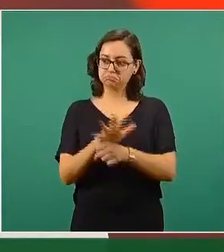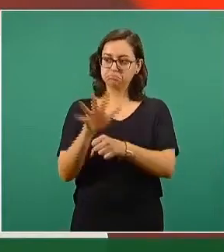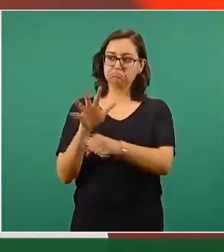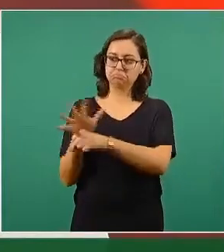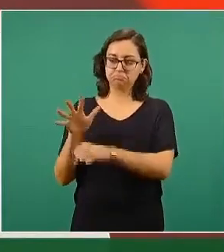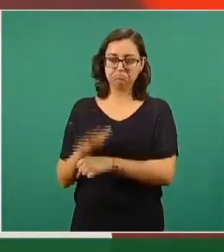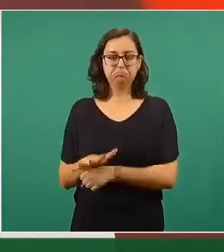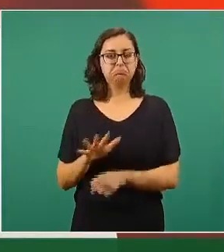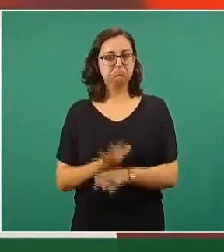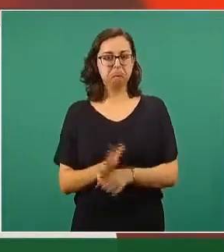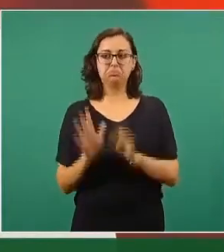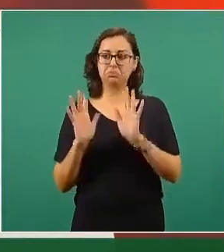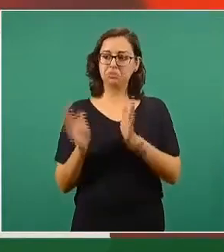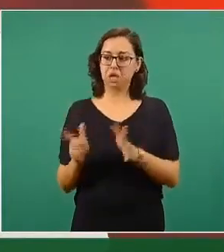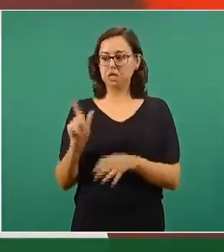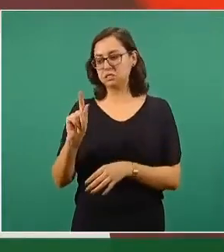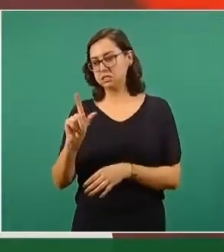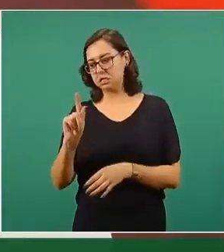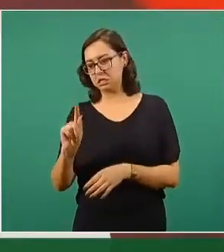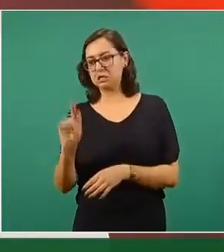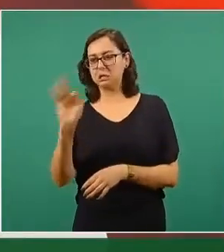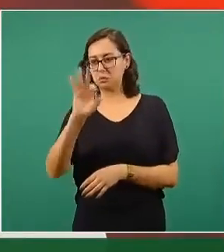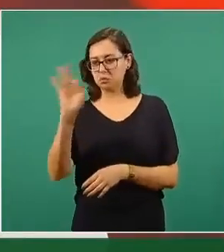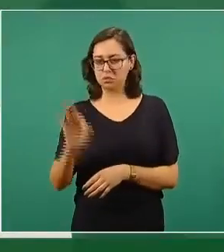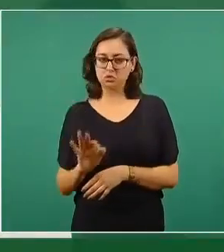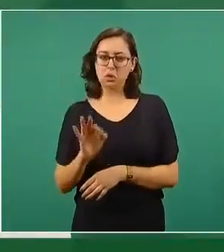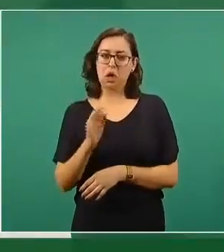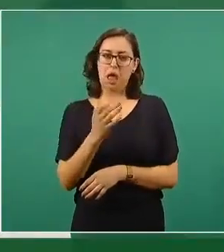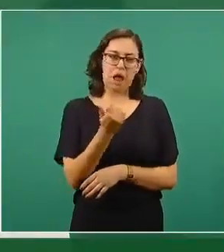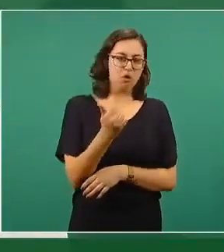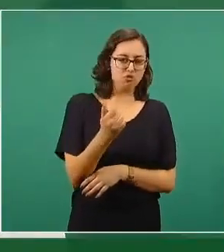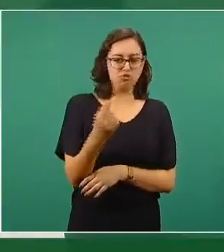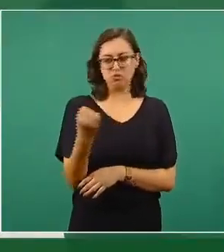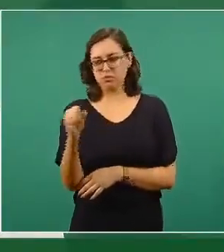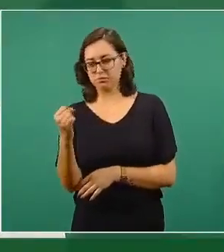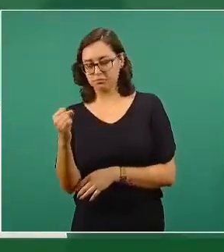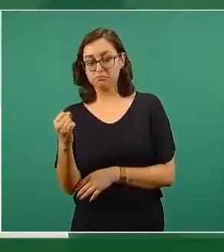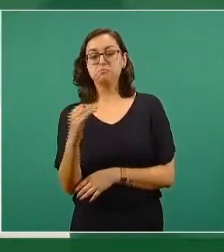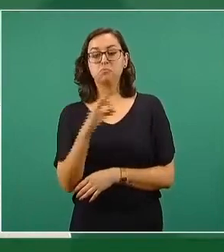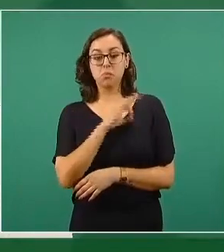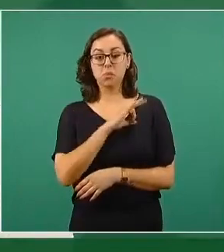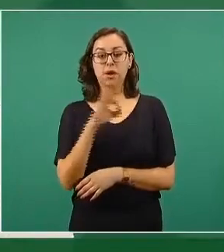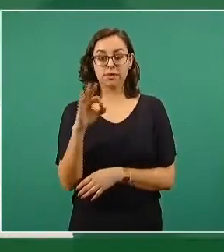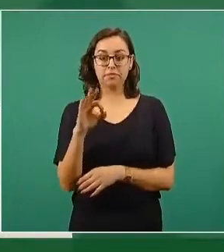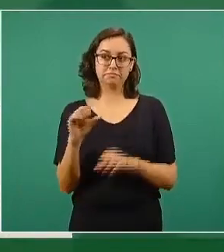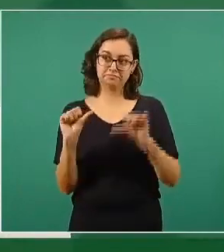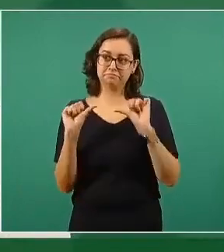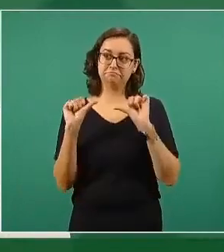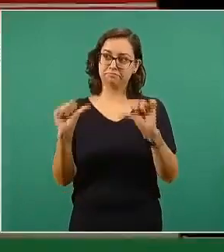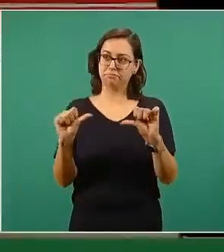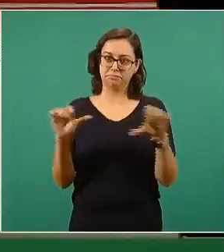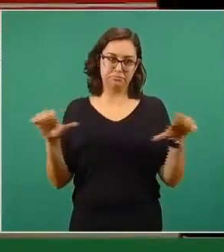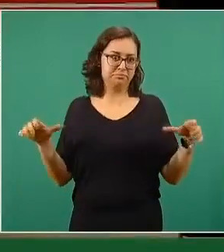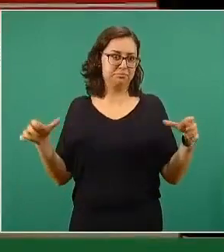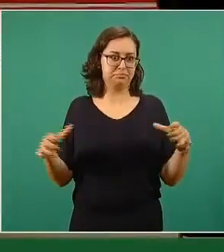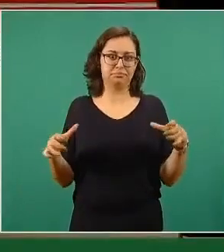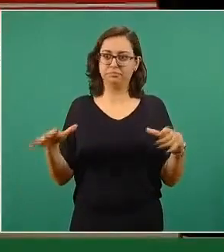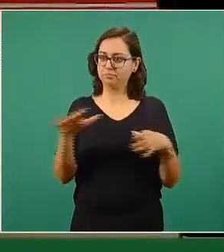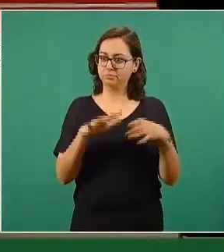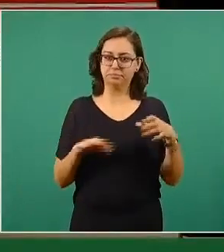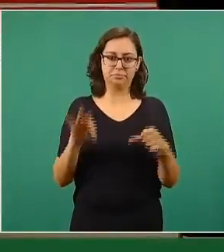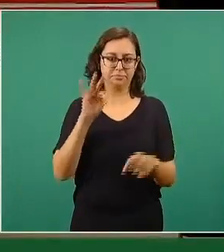inmunes para que a lo mejor entre agosto y septiembre ya se alcance el punto crítico de la inmunidad de rebaño, que